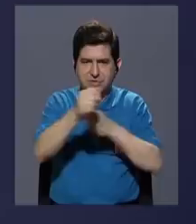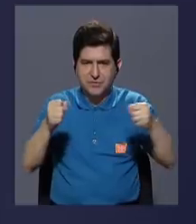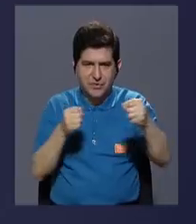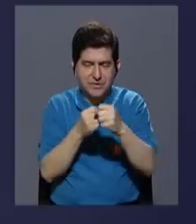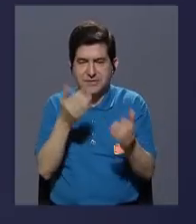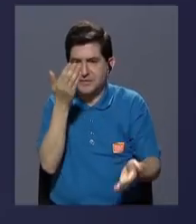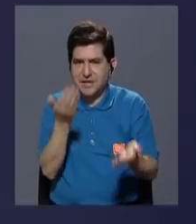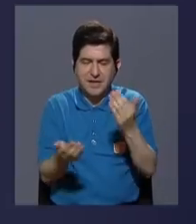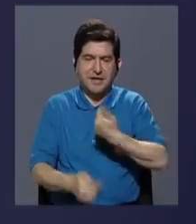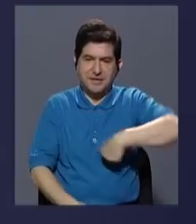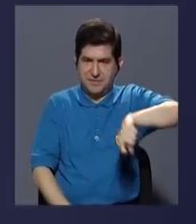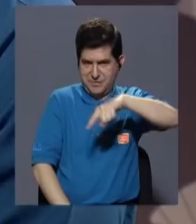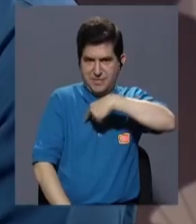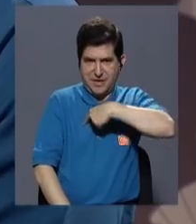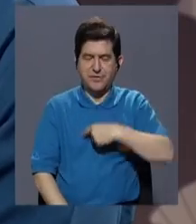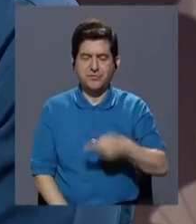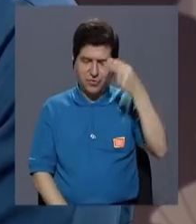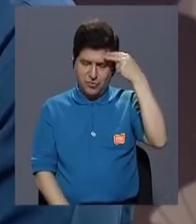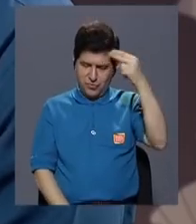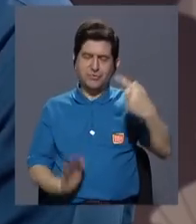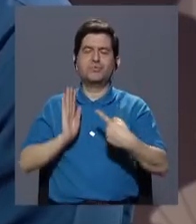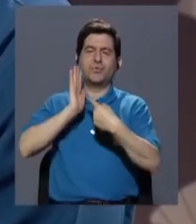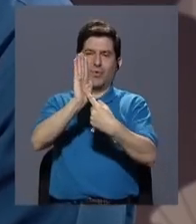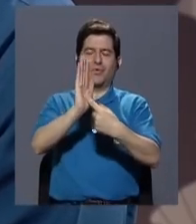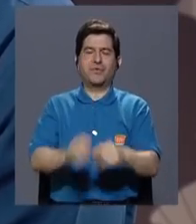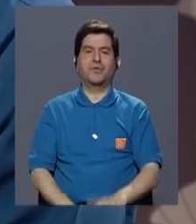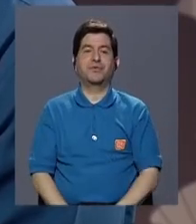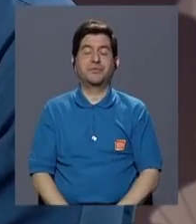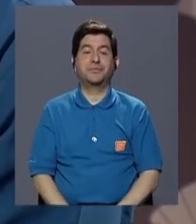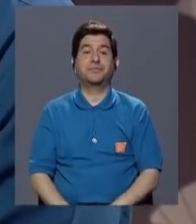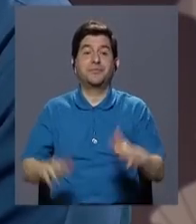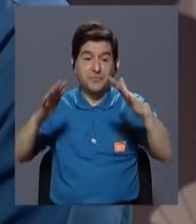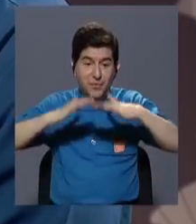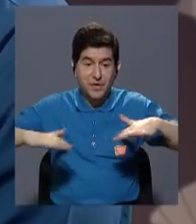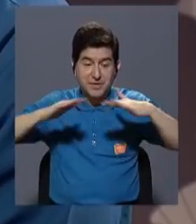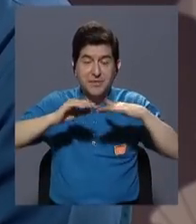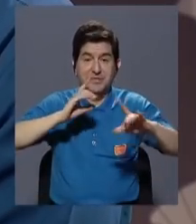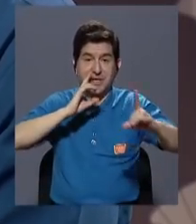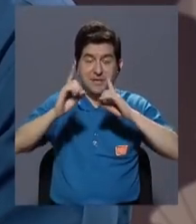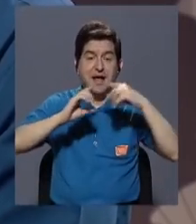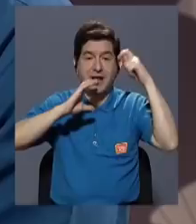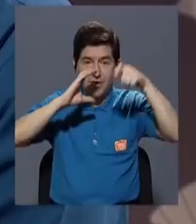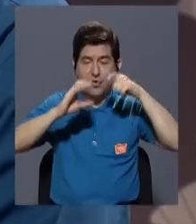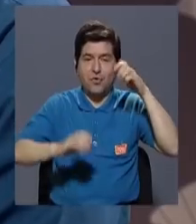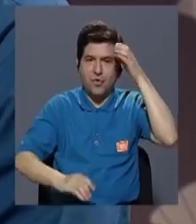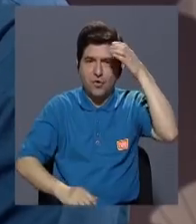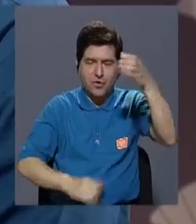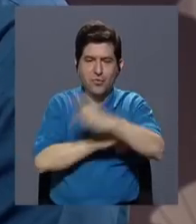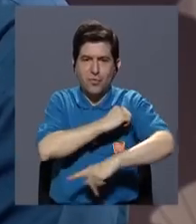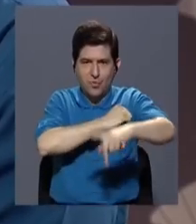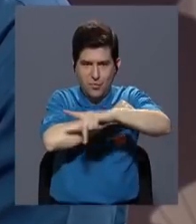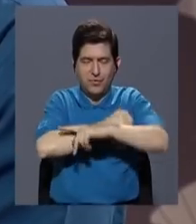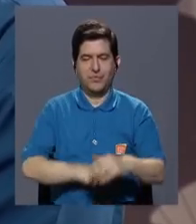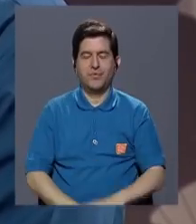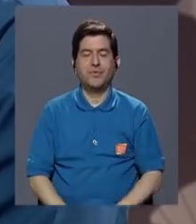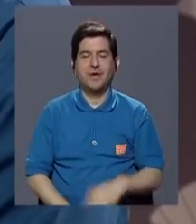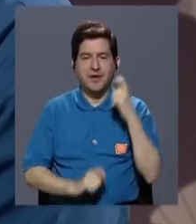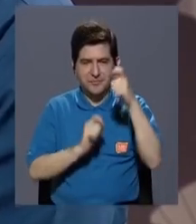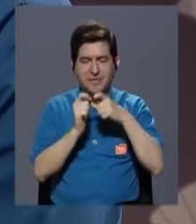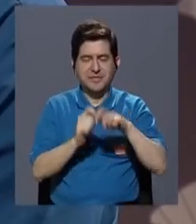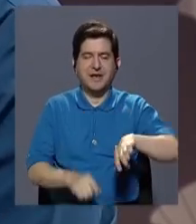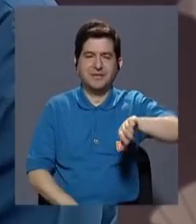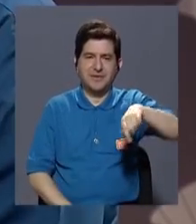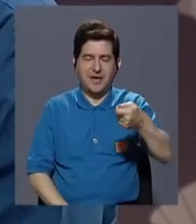un honor poder presentarla acá bueno si hay un espacio que dialoga sobre el cine y la cultura en este país es canal el canal de